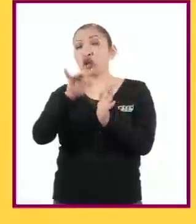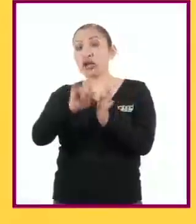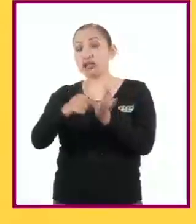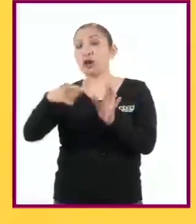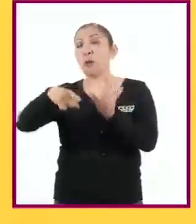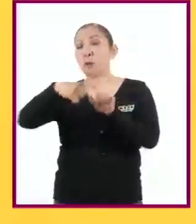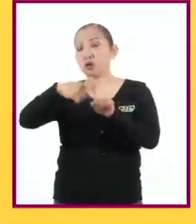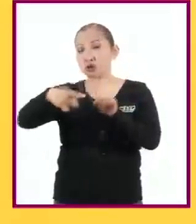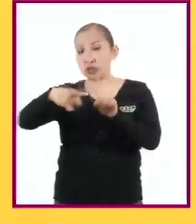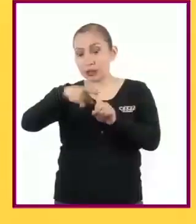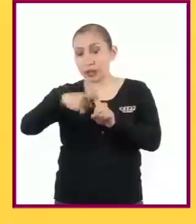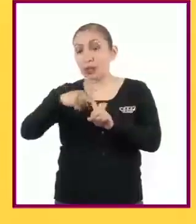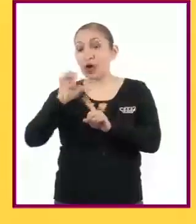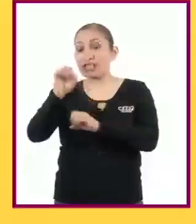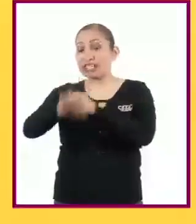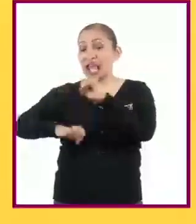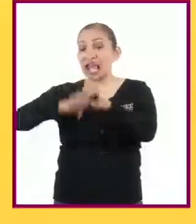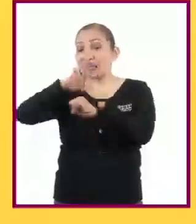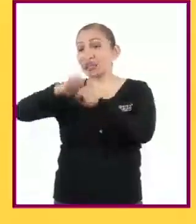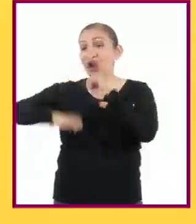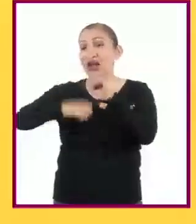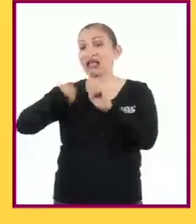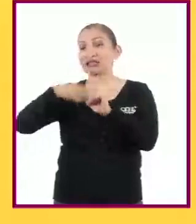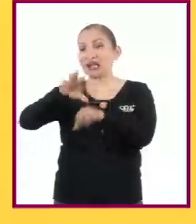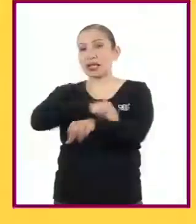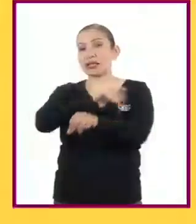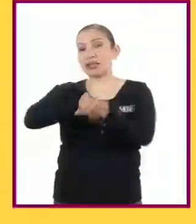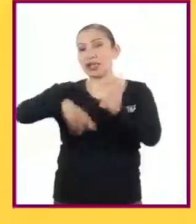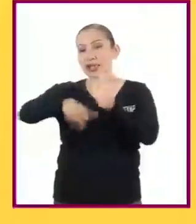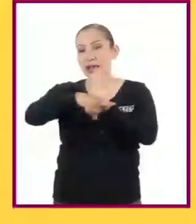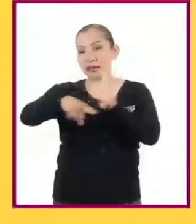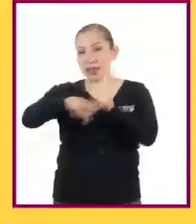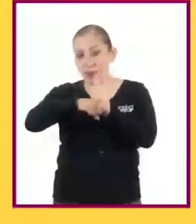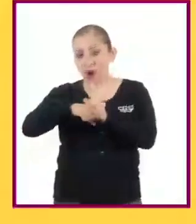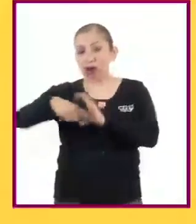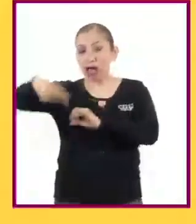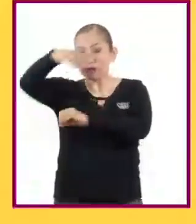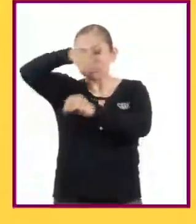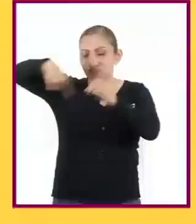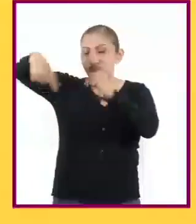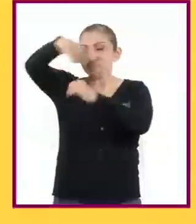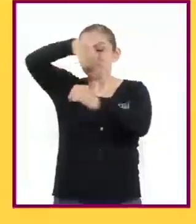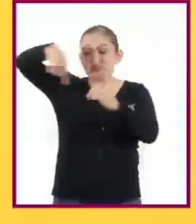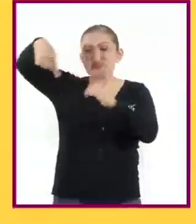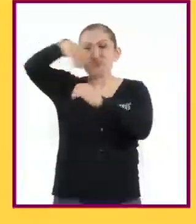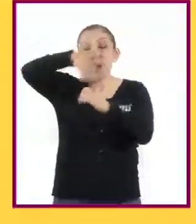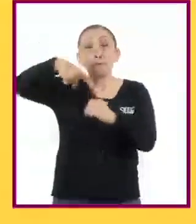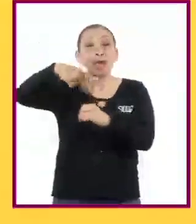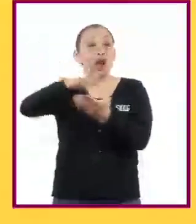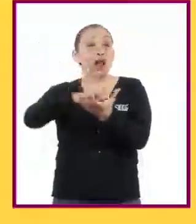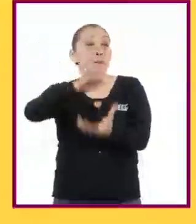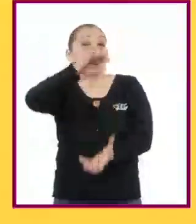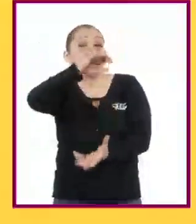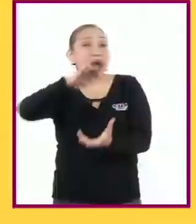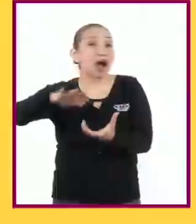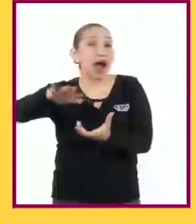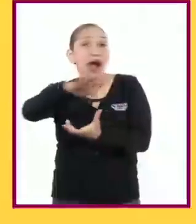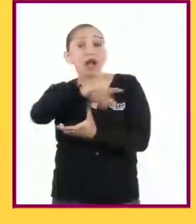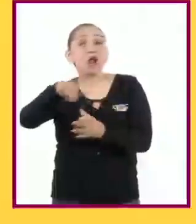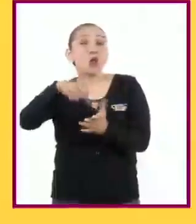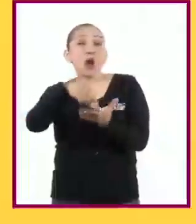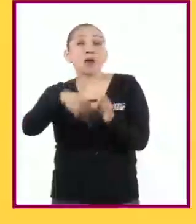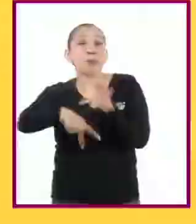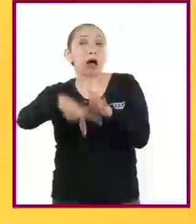carga positiva y electrones con carga negativa, que giran a su alrededor, pero la mayor parte es